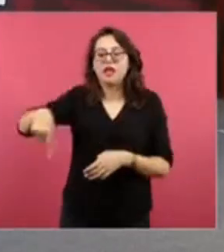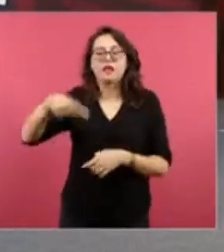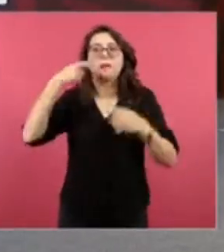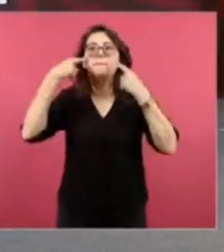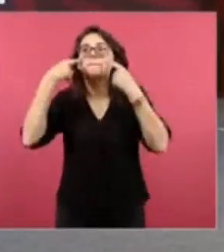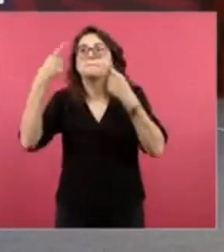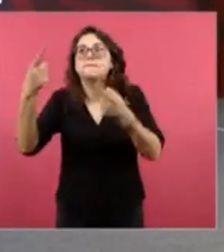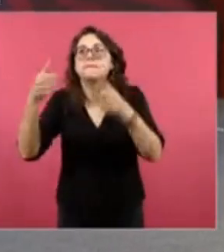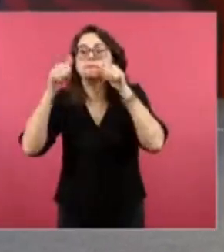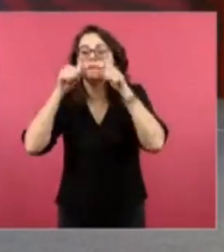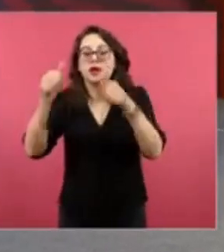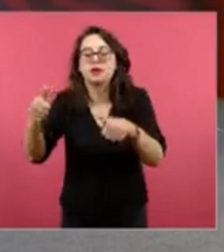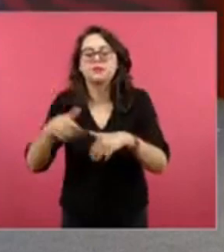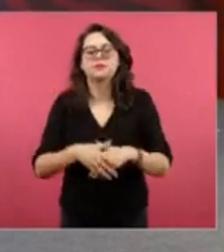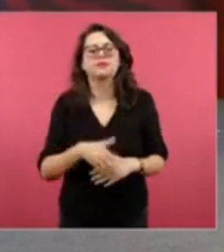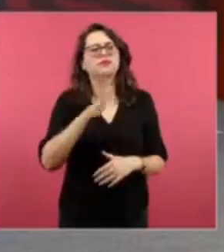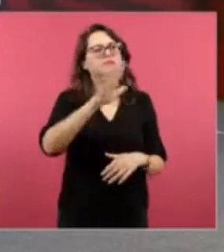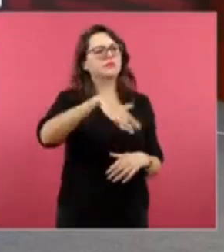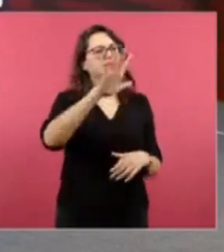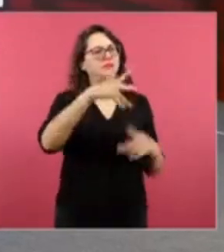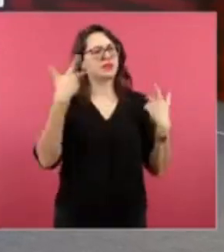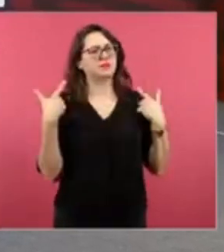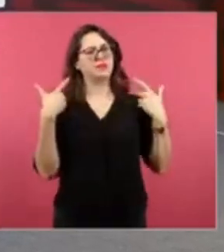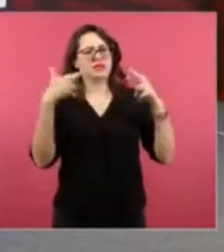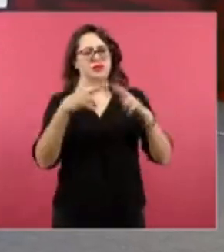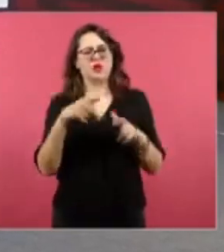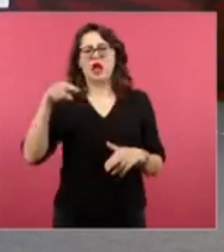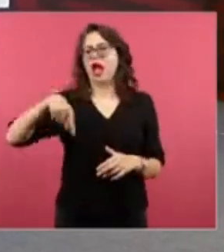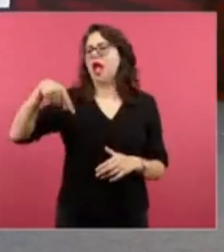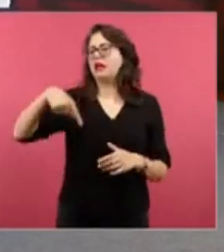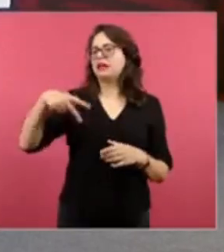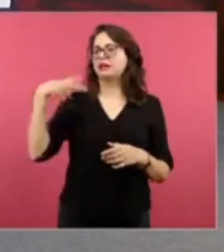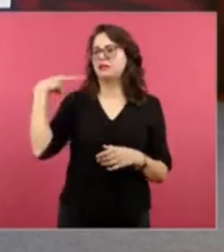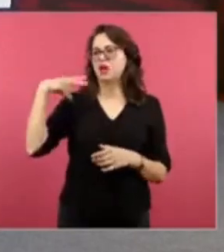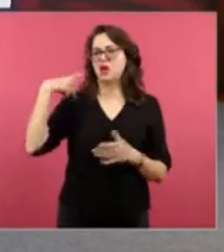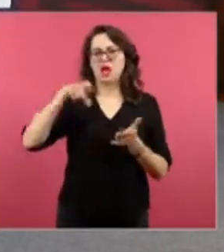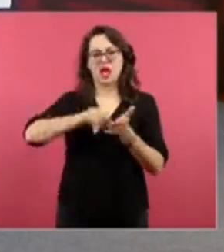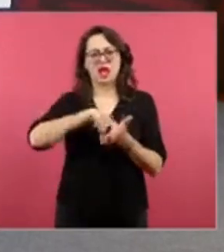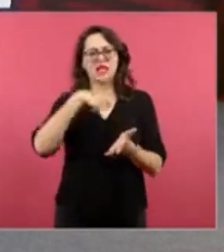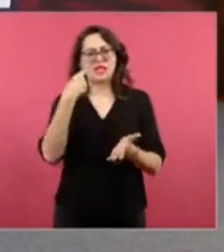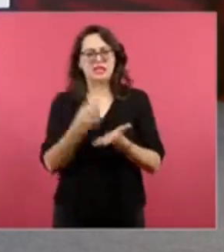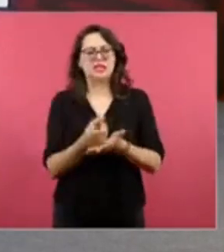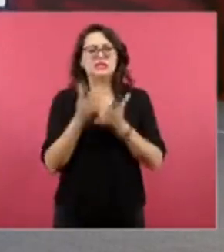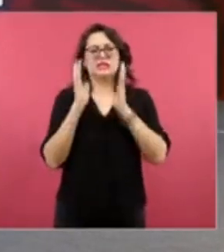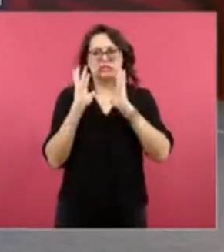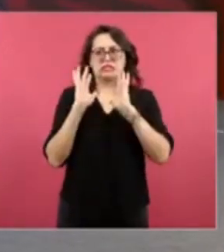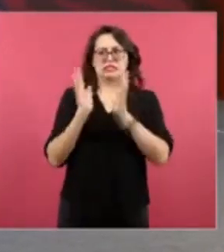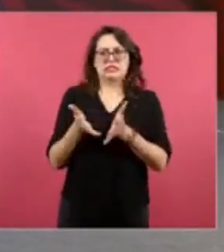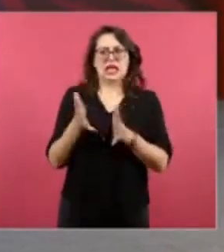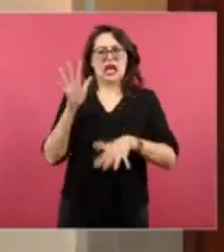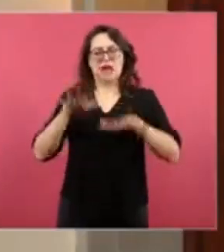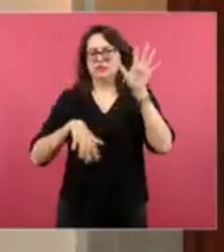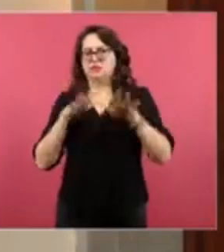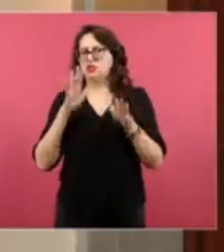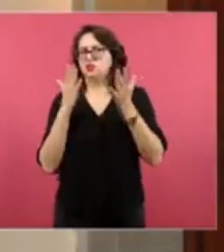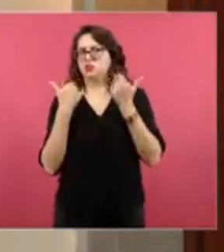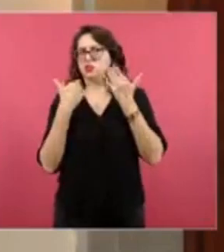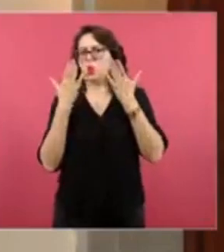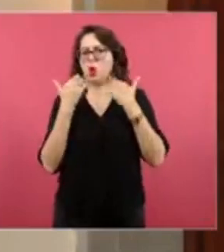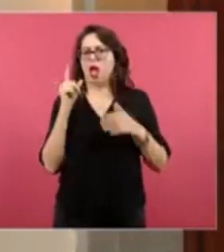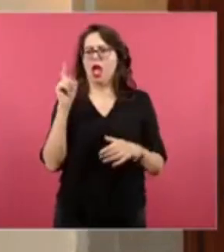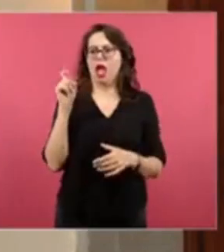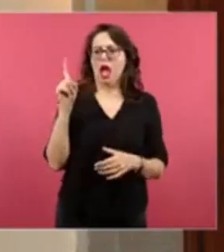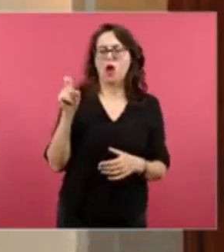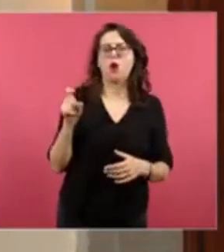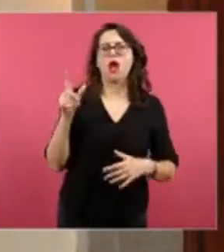decían mis alumnos, oiga maestro, pero aquí en Jalapa ya hay tandeos. Ya hay tandeos porque hay 2 días agua y 2 días